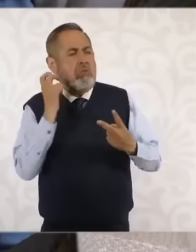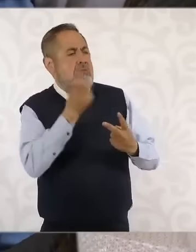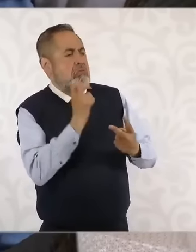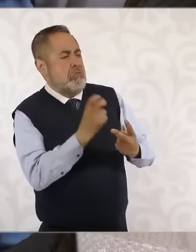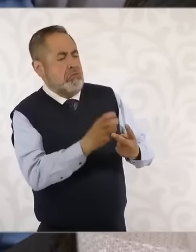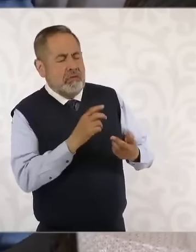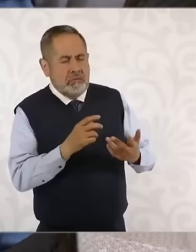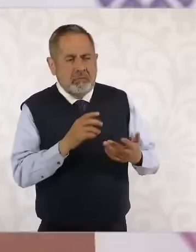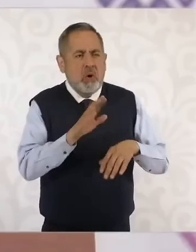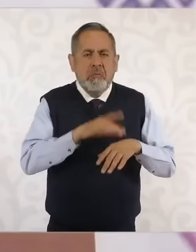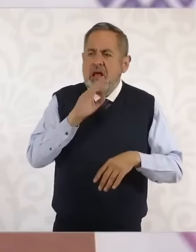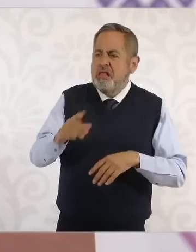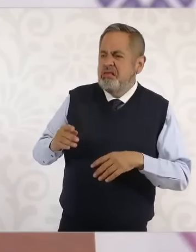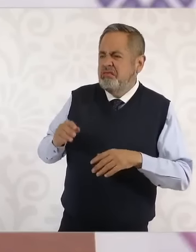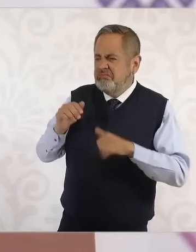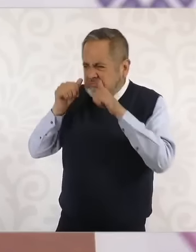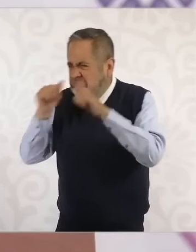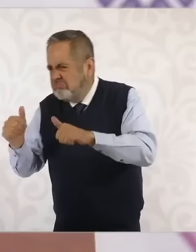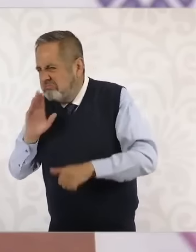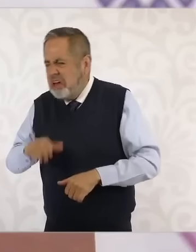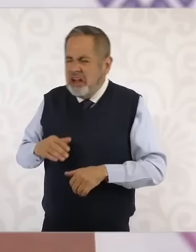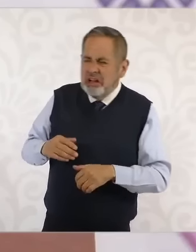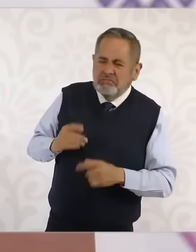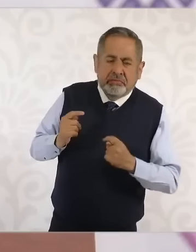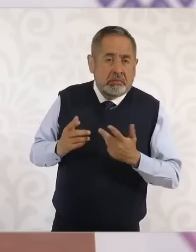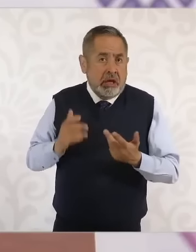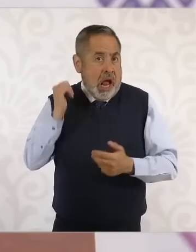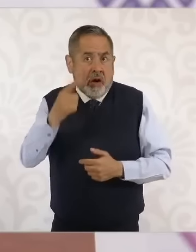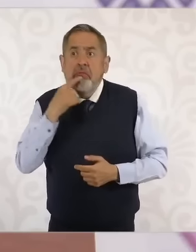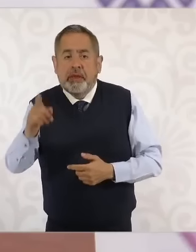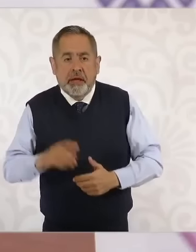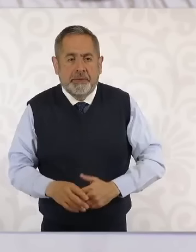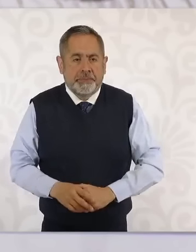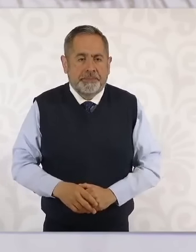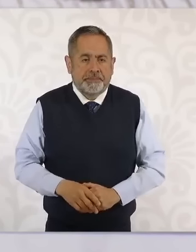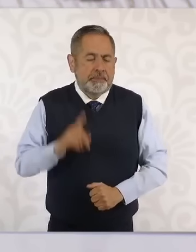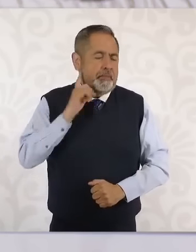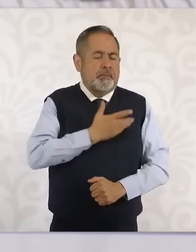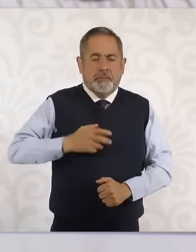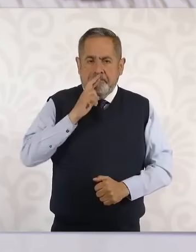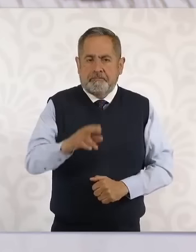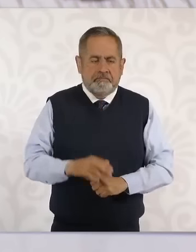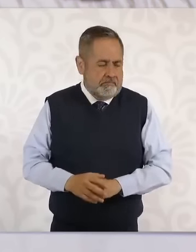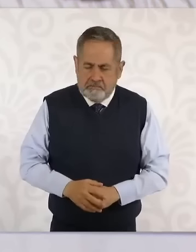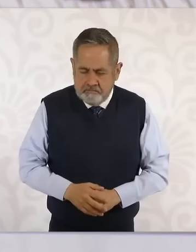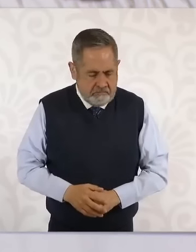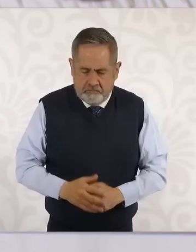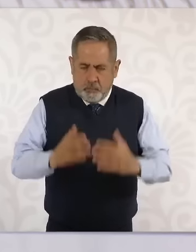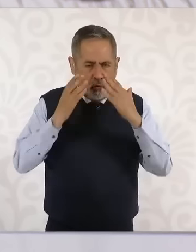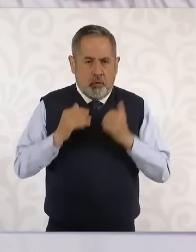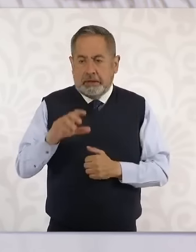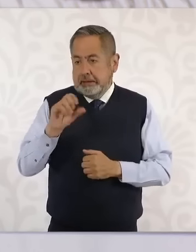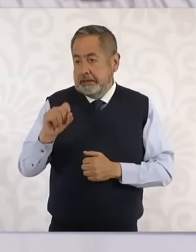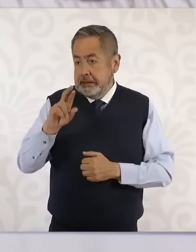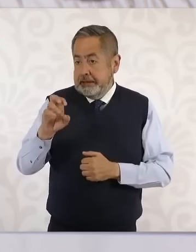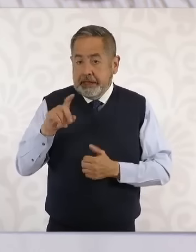tratos? No hay ninguna en particular en Relaciones Exteriores, ninguna investigación contra ella.